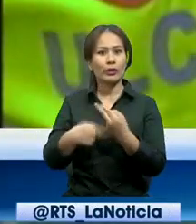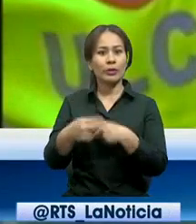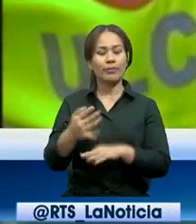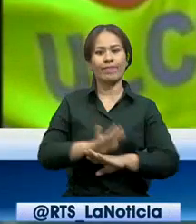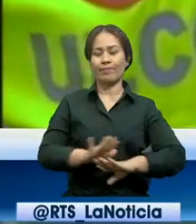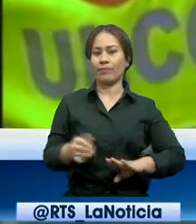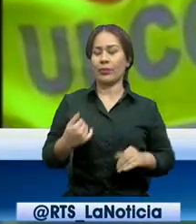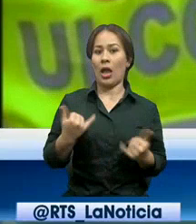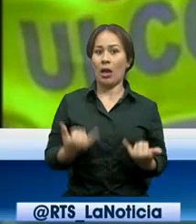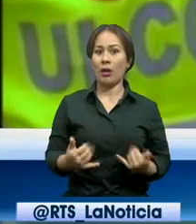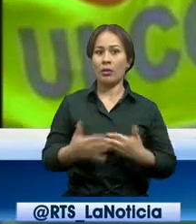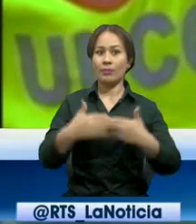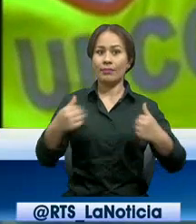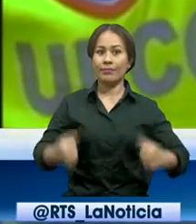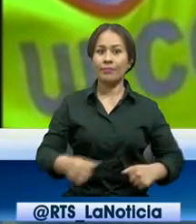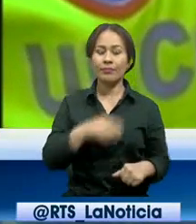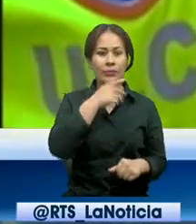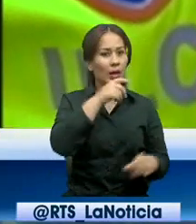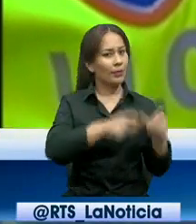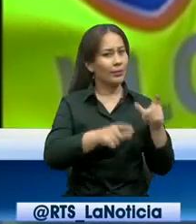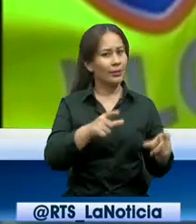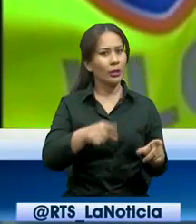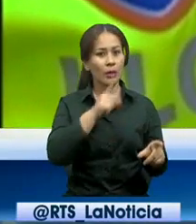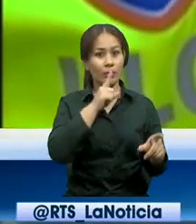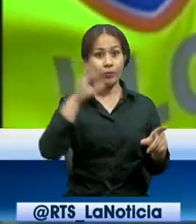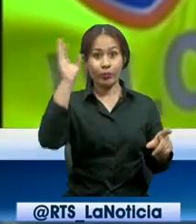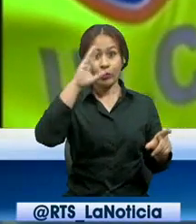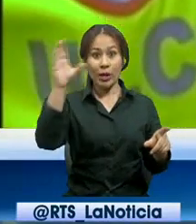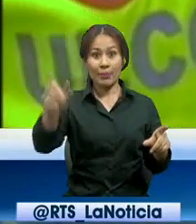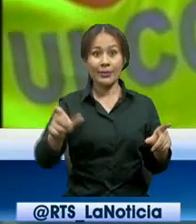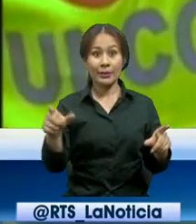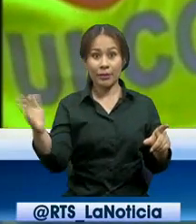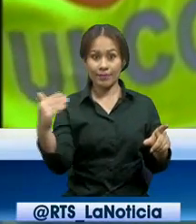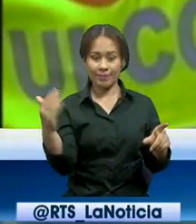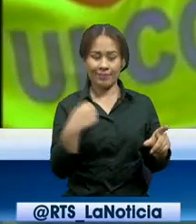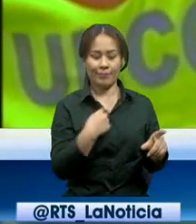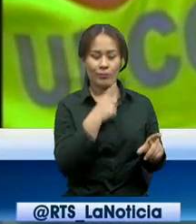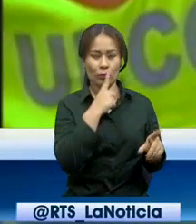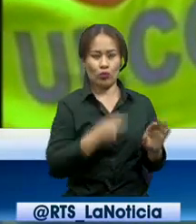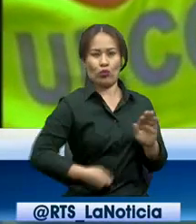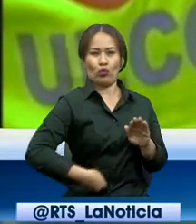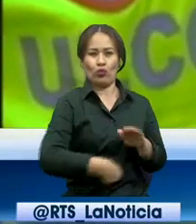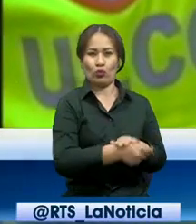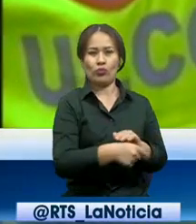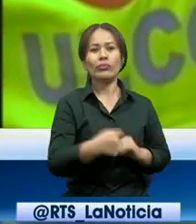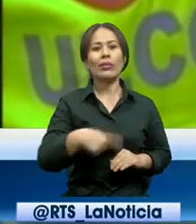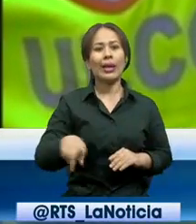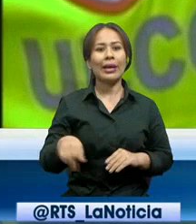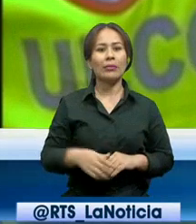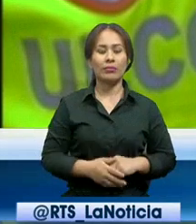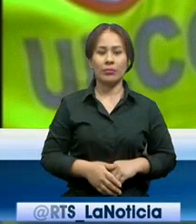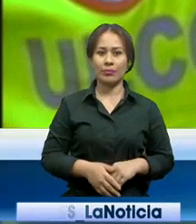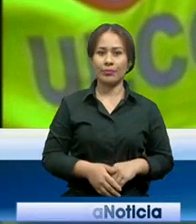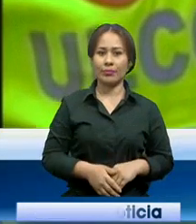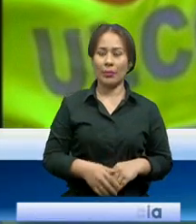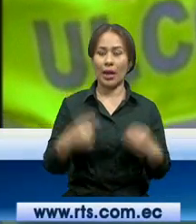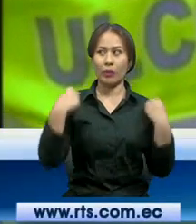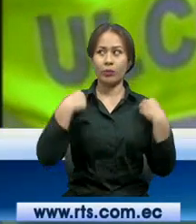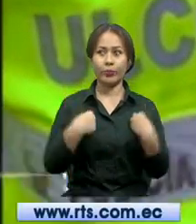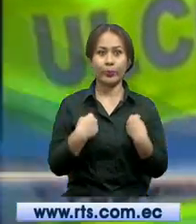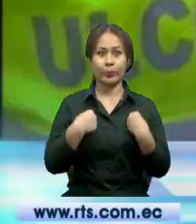Van a reclutar a gente para convertirles en correos humanos. Es decir, transportaban ya el